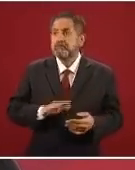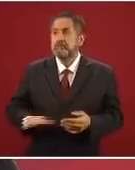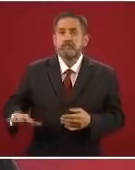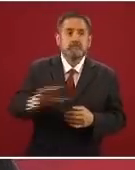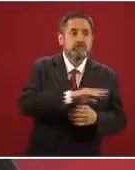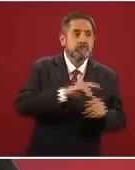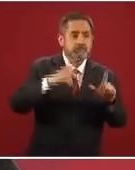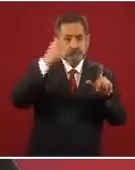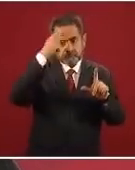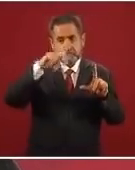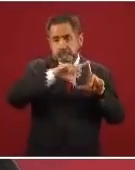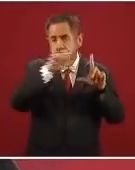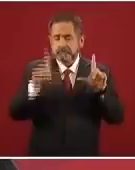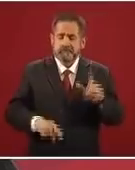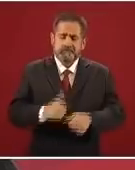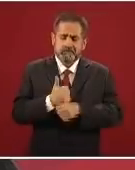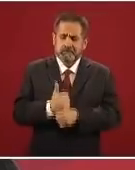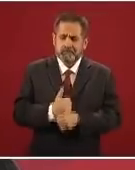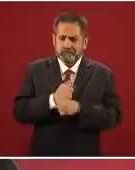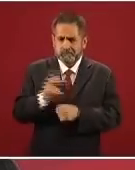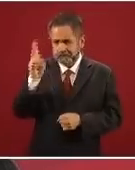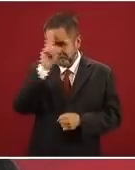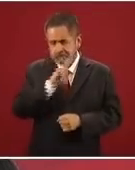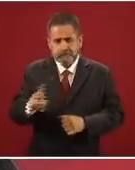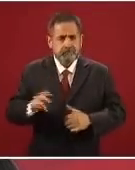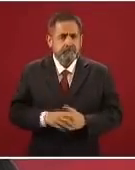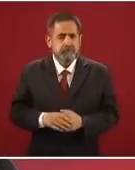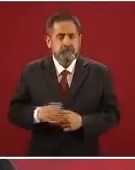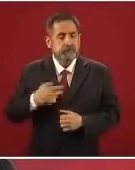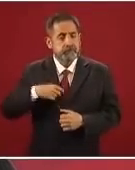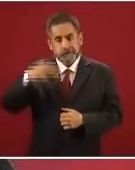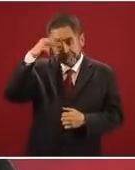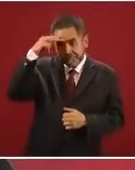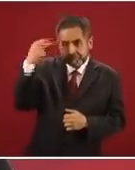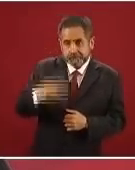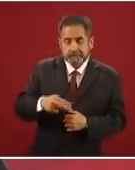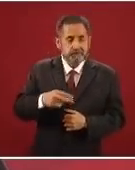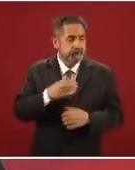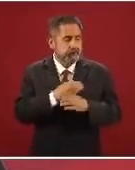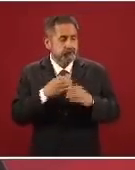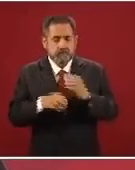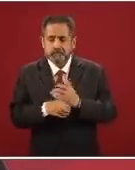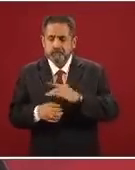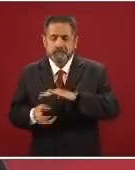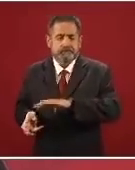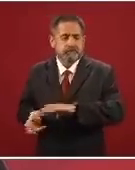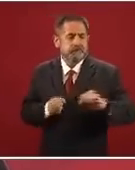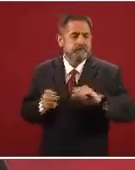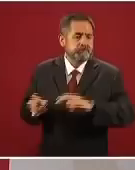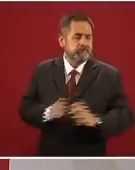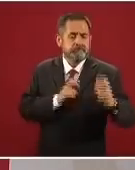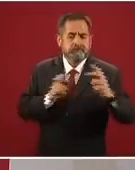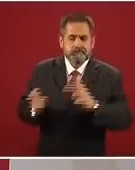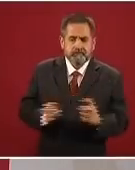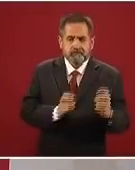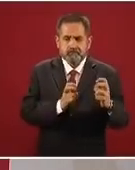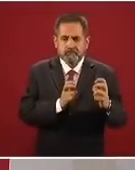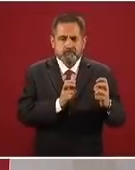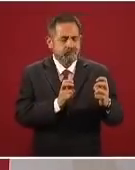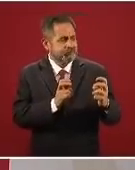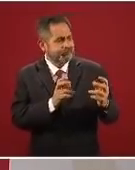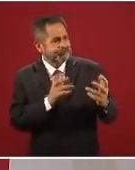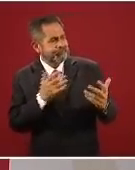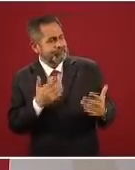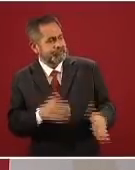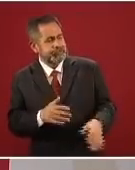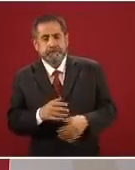El patrimonio de México, los bienes de la nación han sido saqueados. Por esa razón, todas